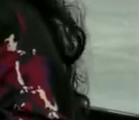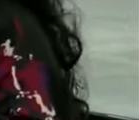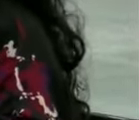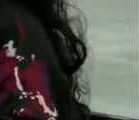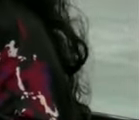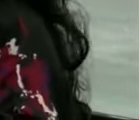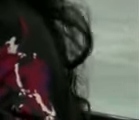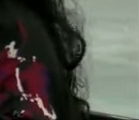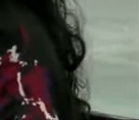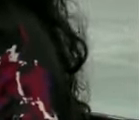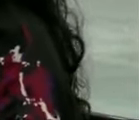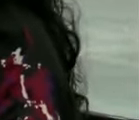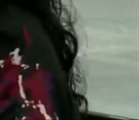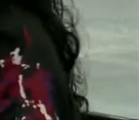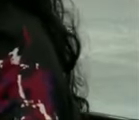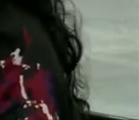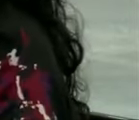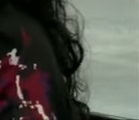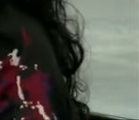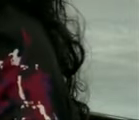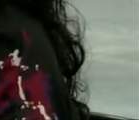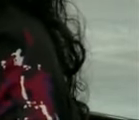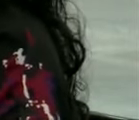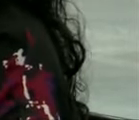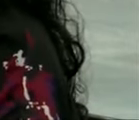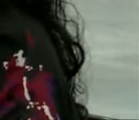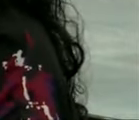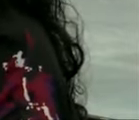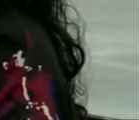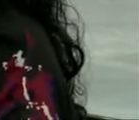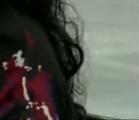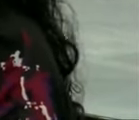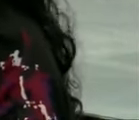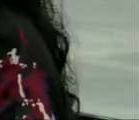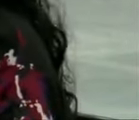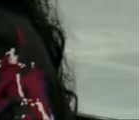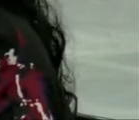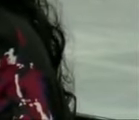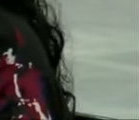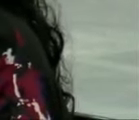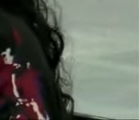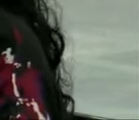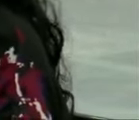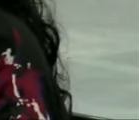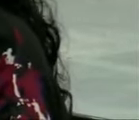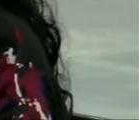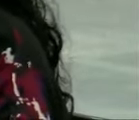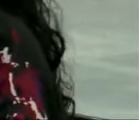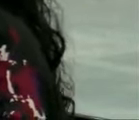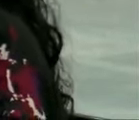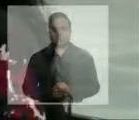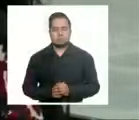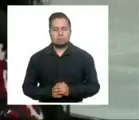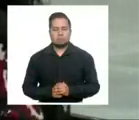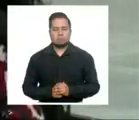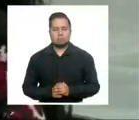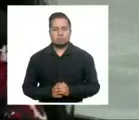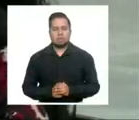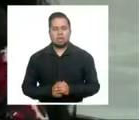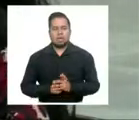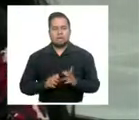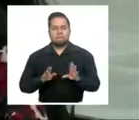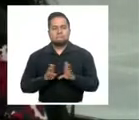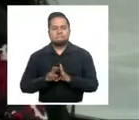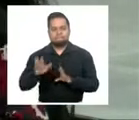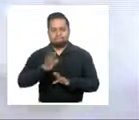recibir turismo precisamente por lo mismo. Saber cuál es, de qué manera se les está garantizando la seguridad a este turismo